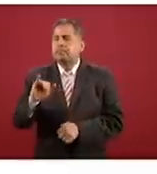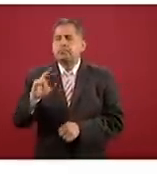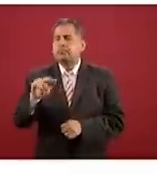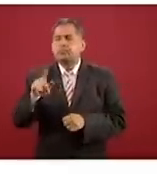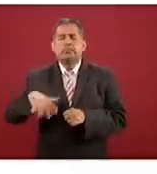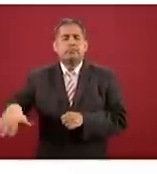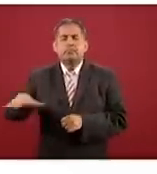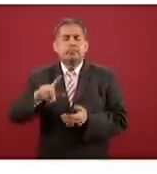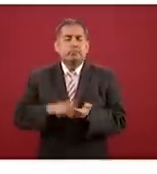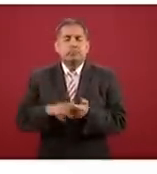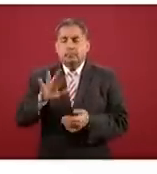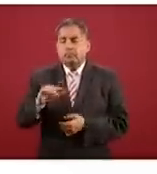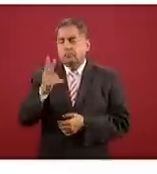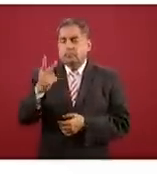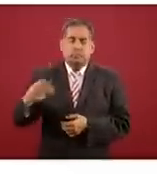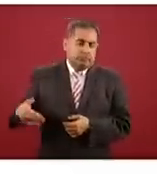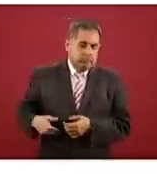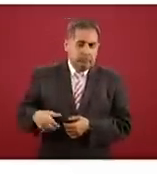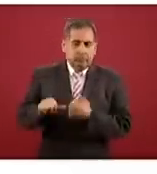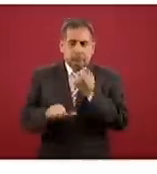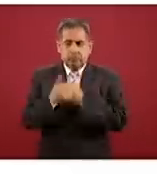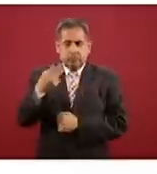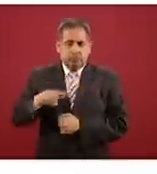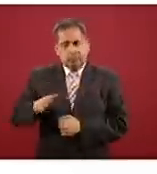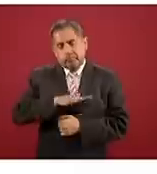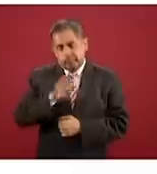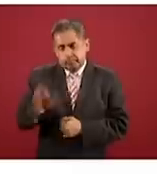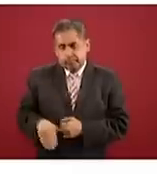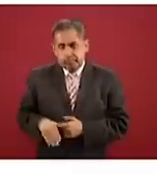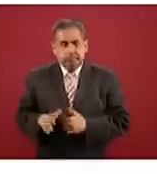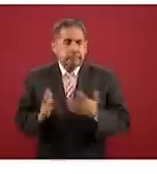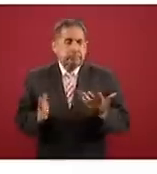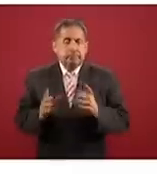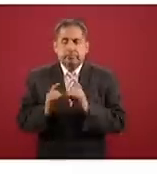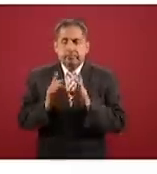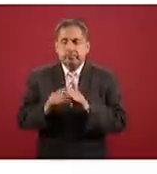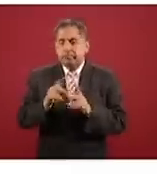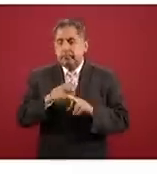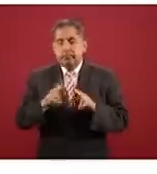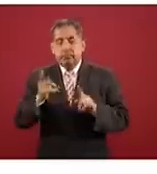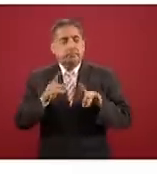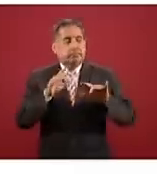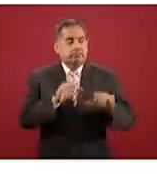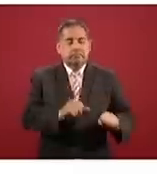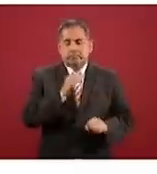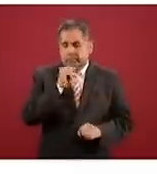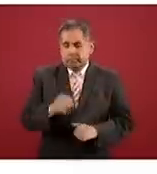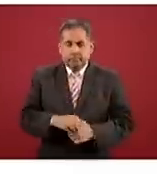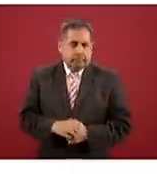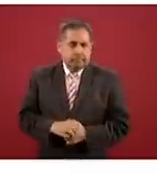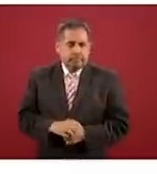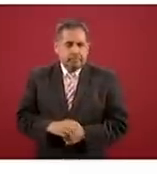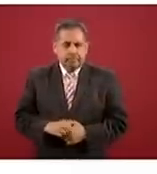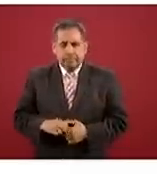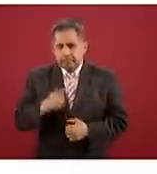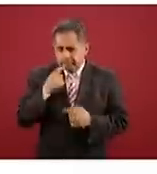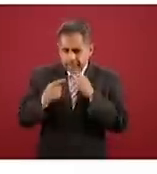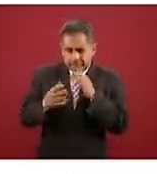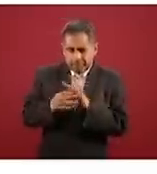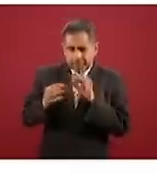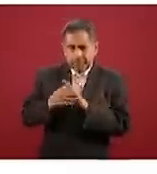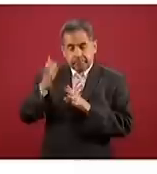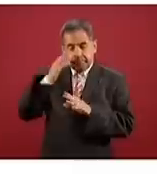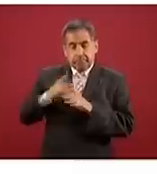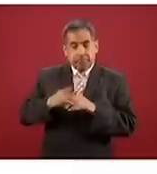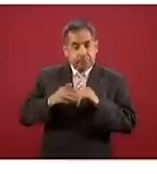tenemos 52 heridos, 11 fallecidos y desde luego ningún detenido. Esta zona ha sido una agresión que se tuvo